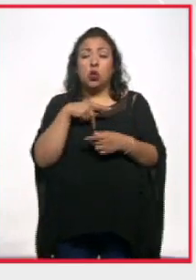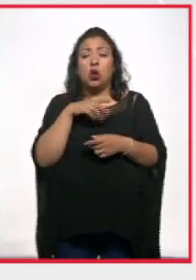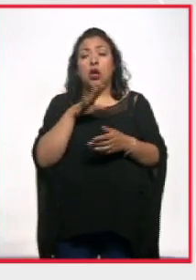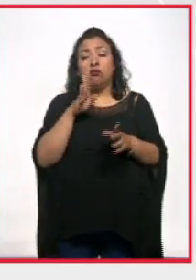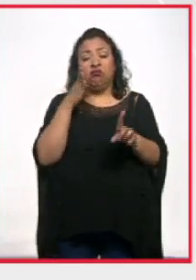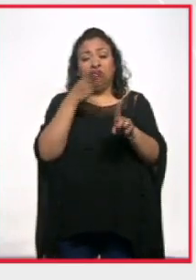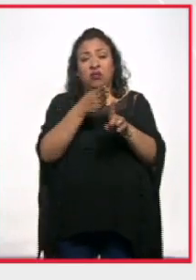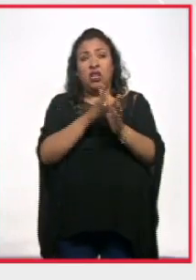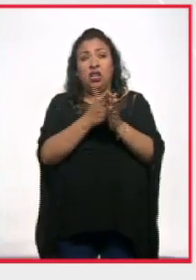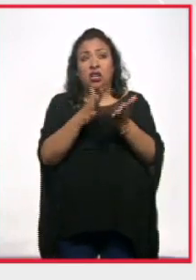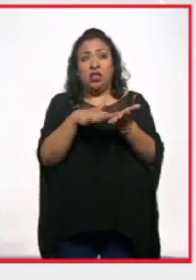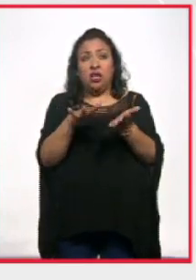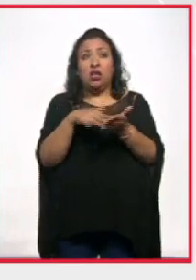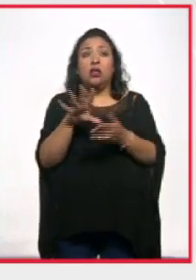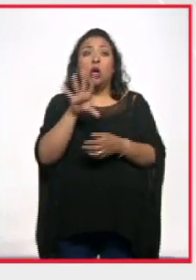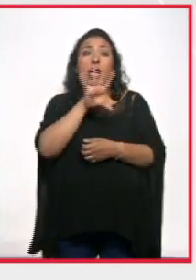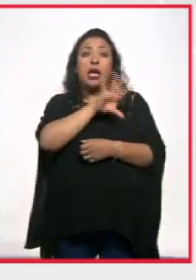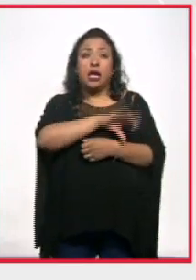tipo de literatura,